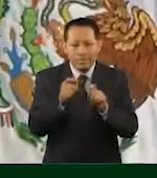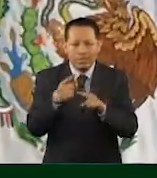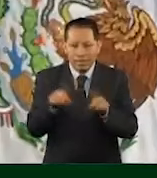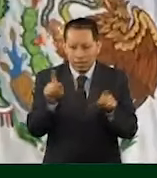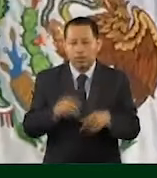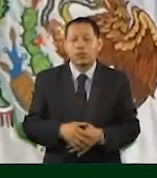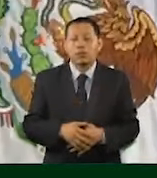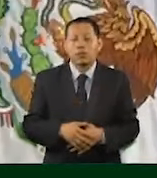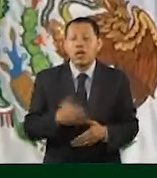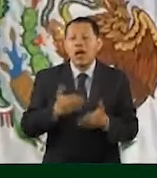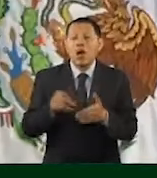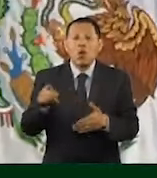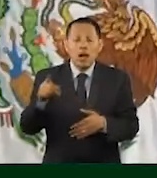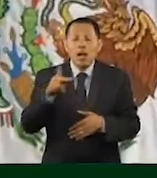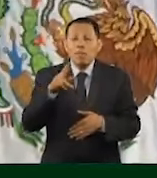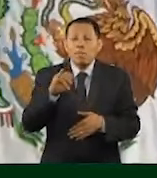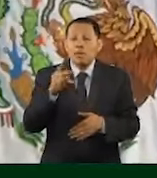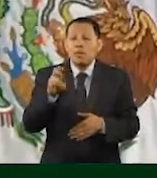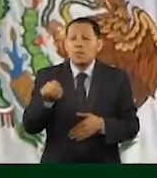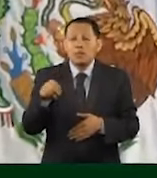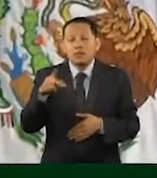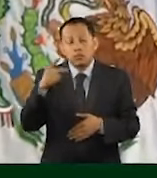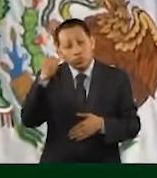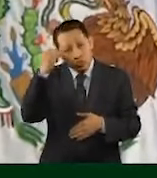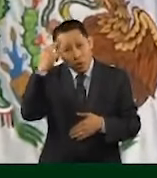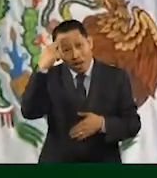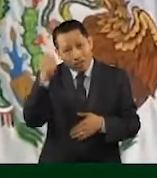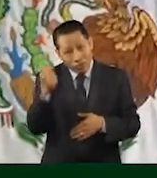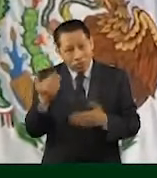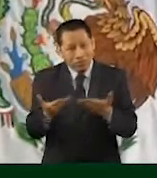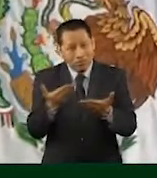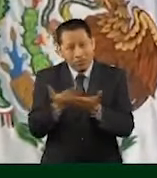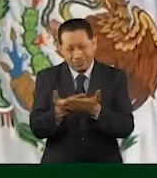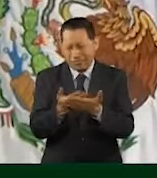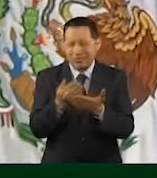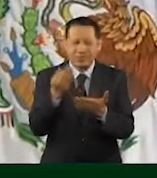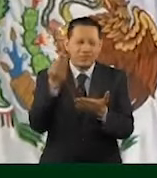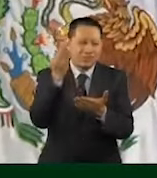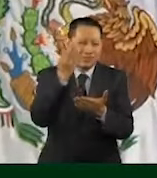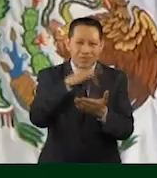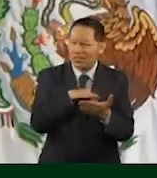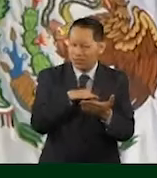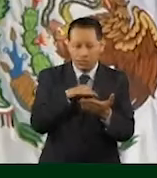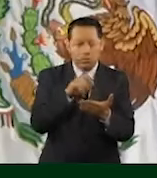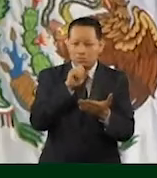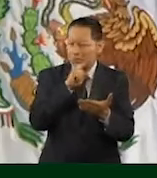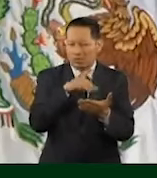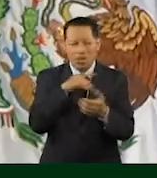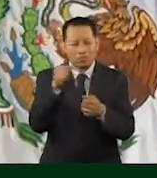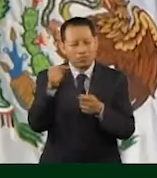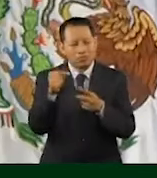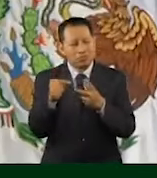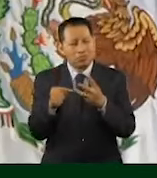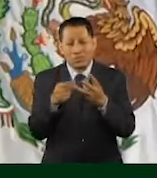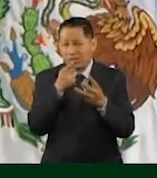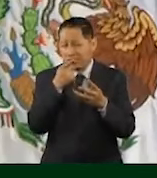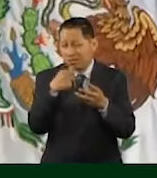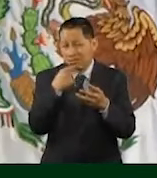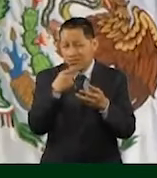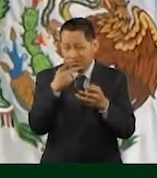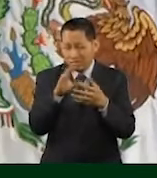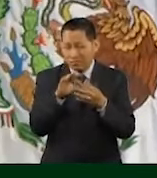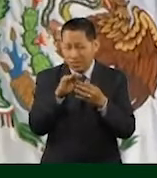la oposición está planteando un argumento falaz parten de de premisas falsas diciendo que se